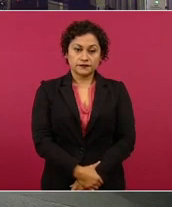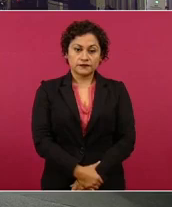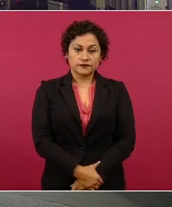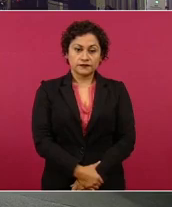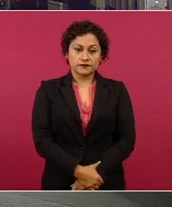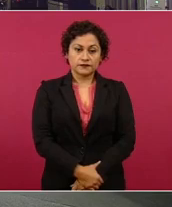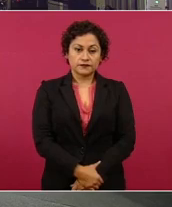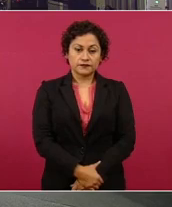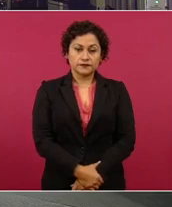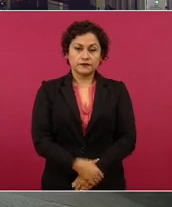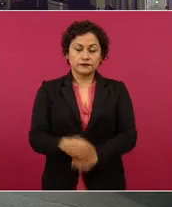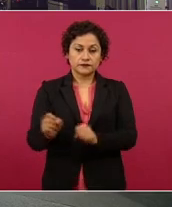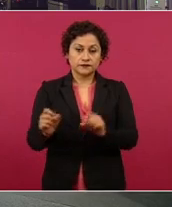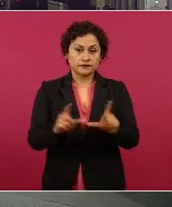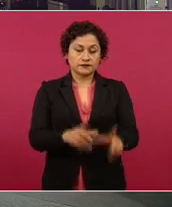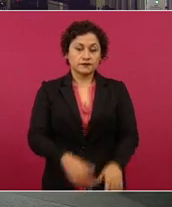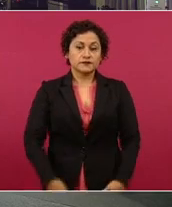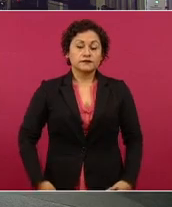La siguiente, por favor.